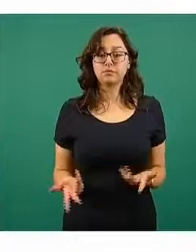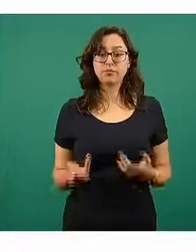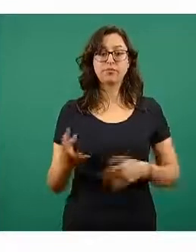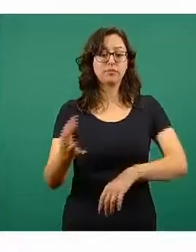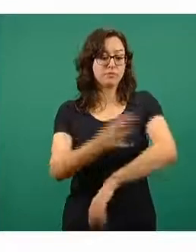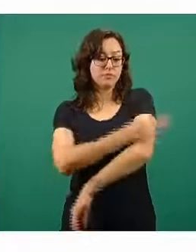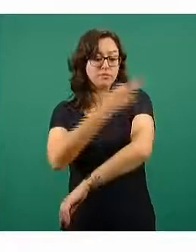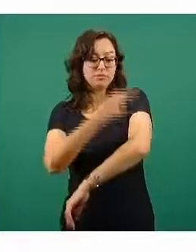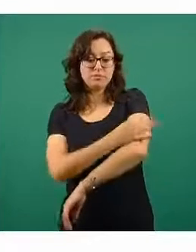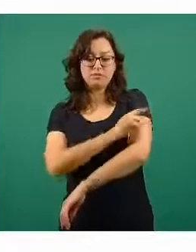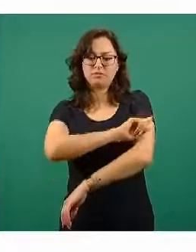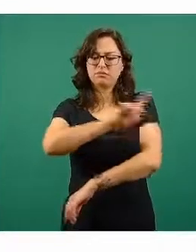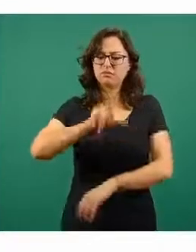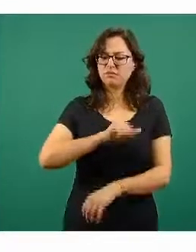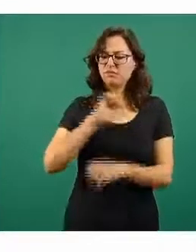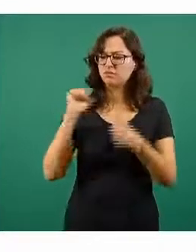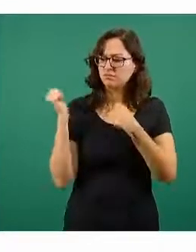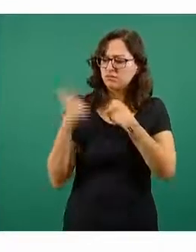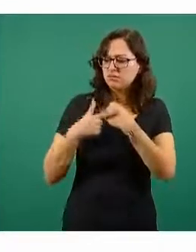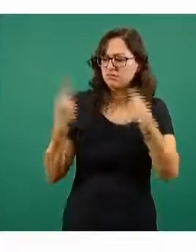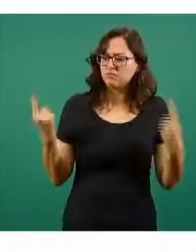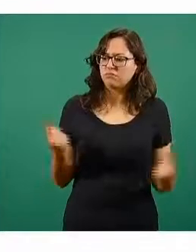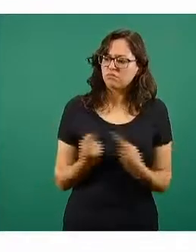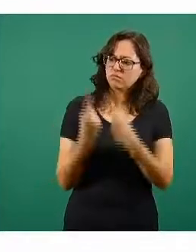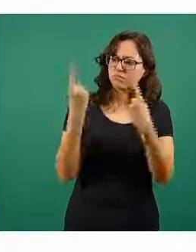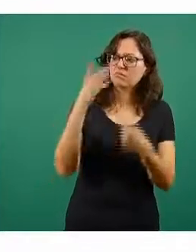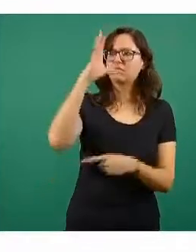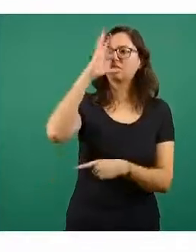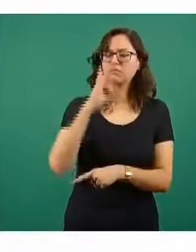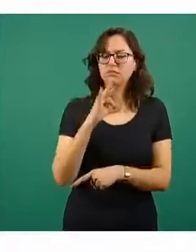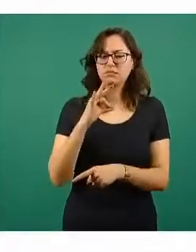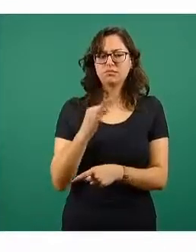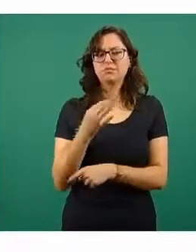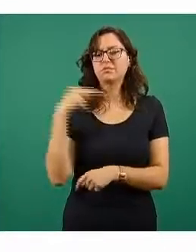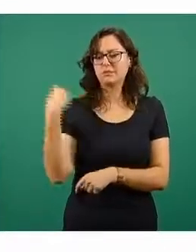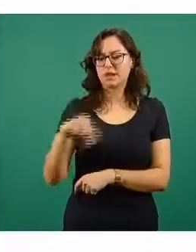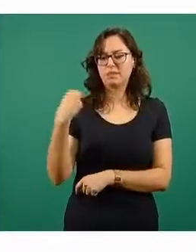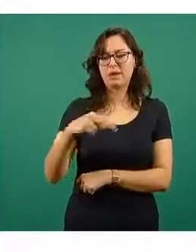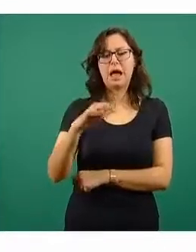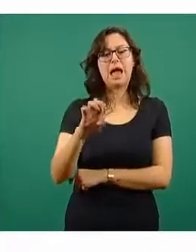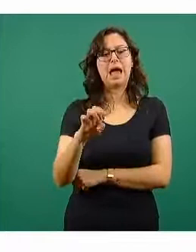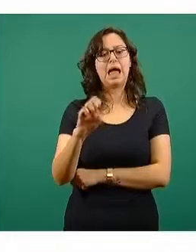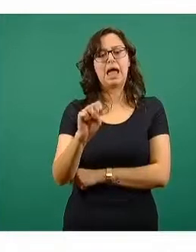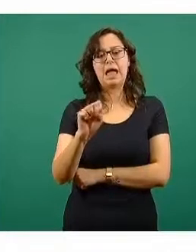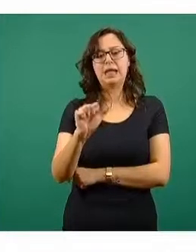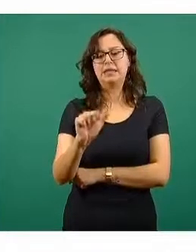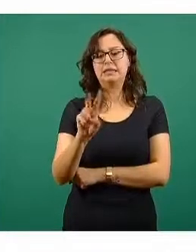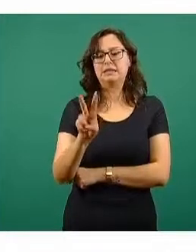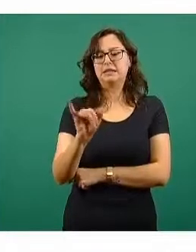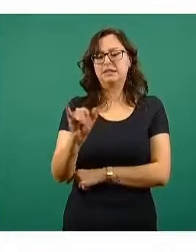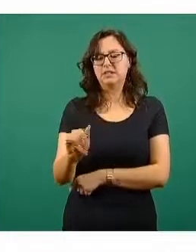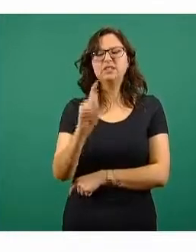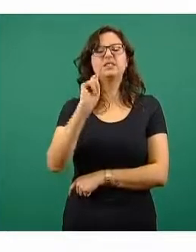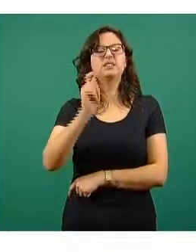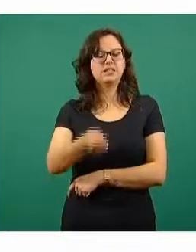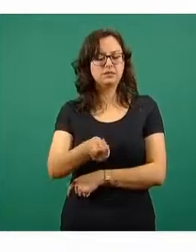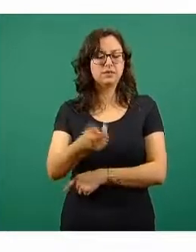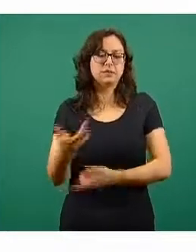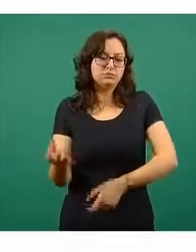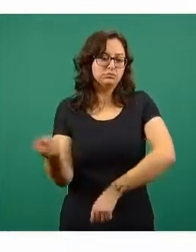asociados a vacunación e inmunización, los ESAVIS, son estas reacciones que presentan los seres humanos en el momento en que